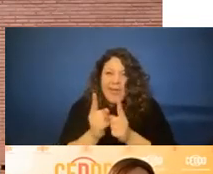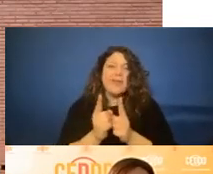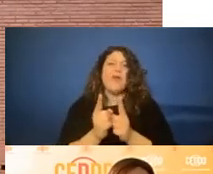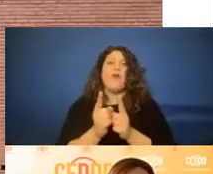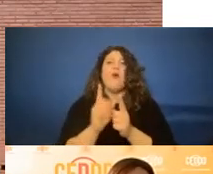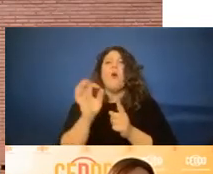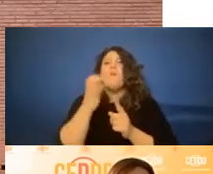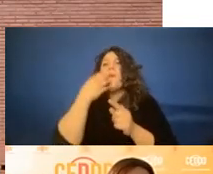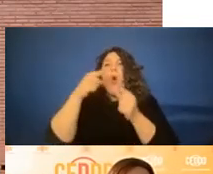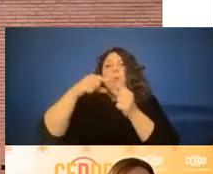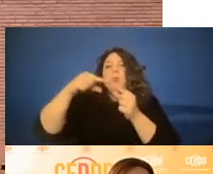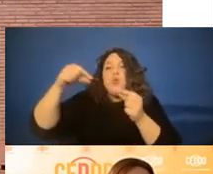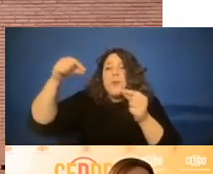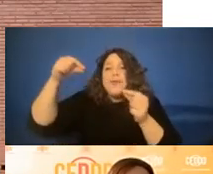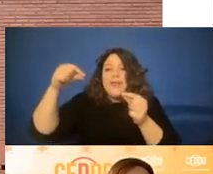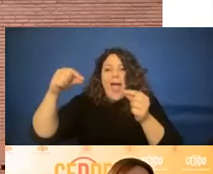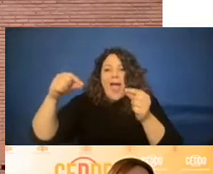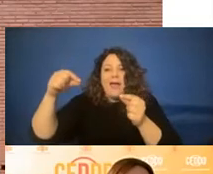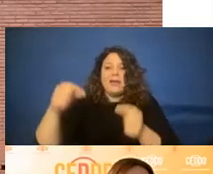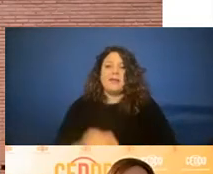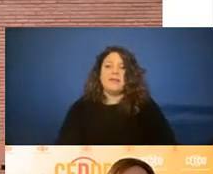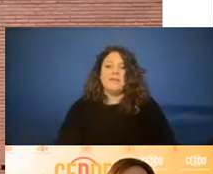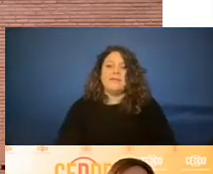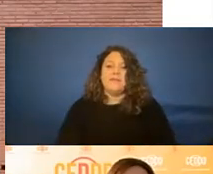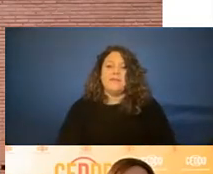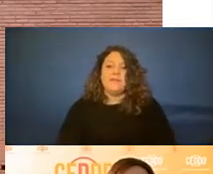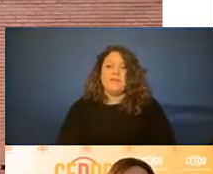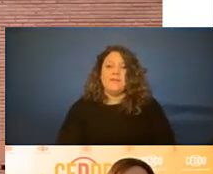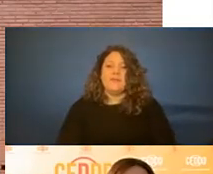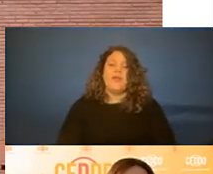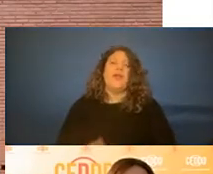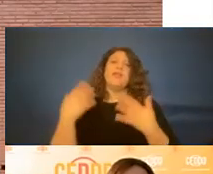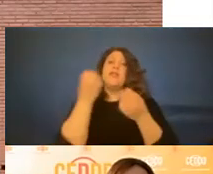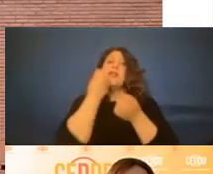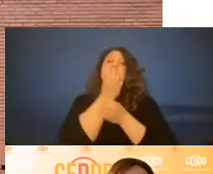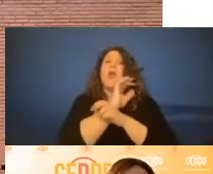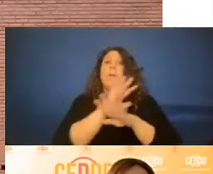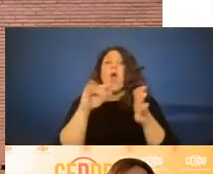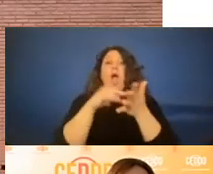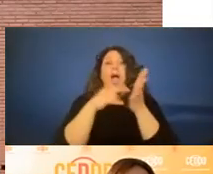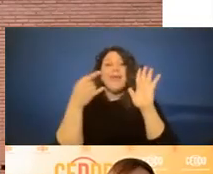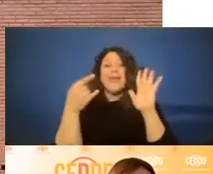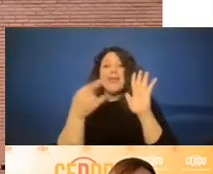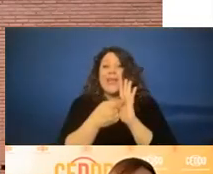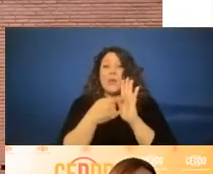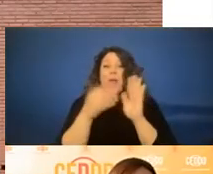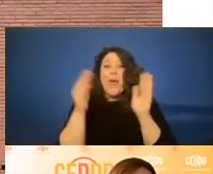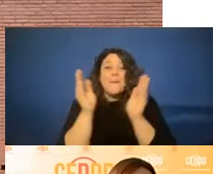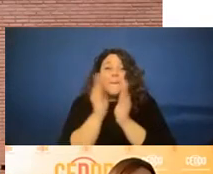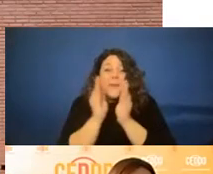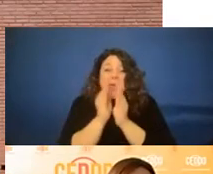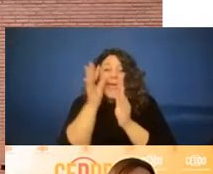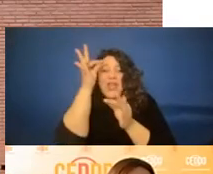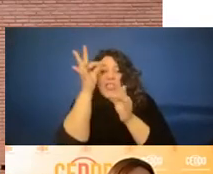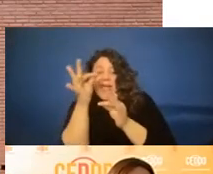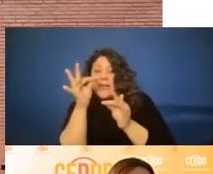una plumita. Por lo tanto, lo ideal es que la arquitectura no lleve esos pequeñísimos